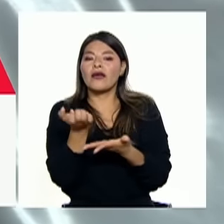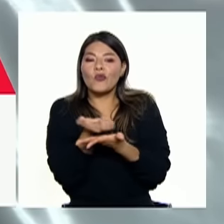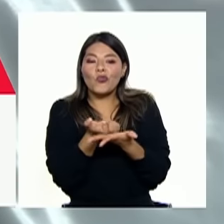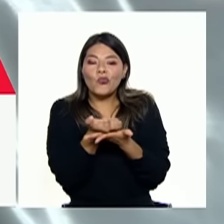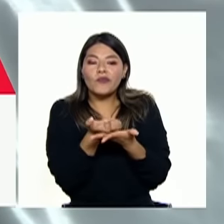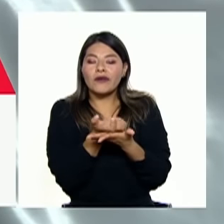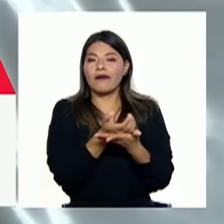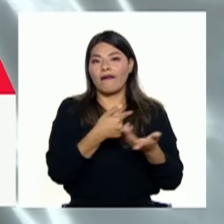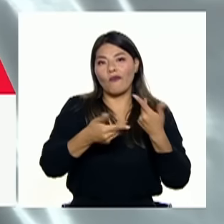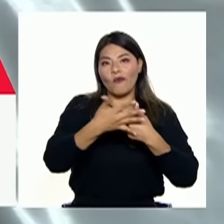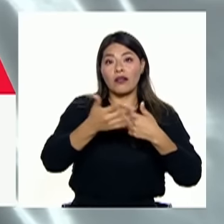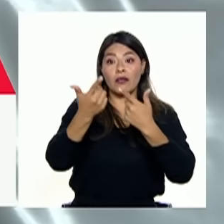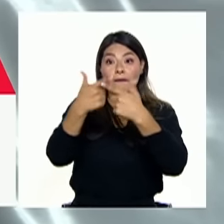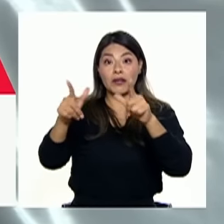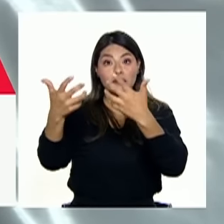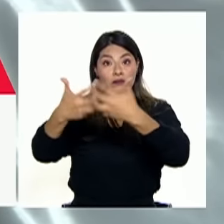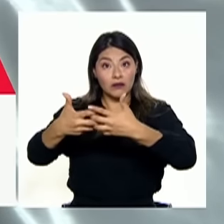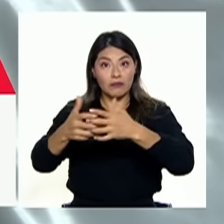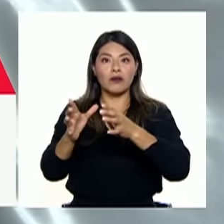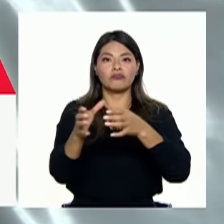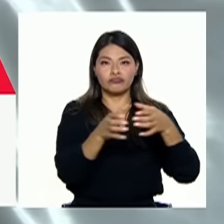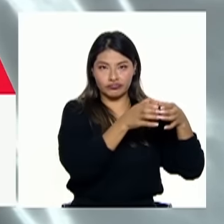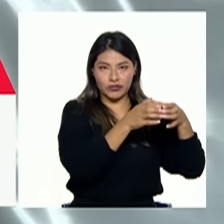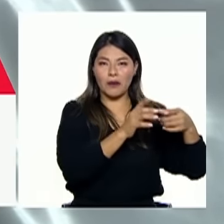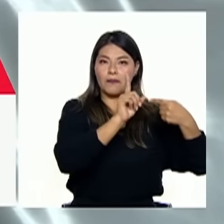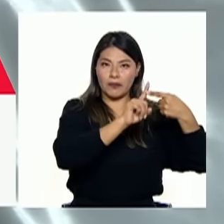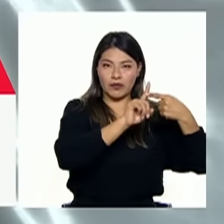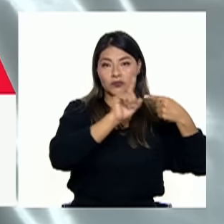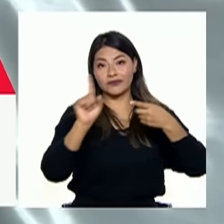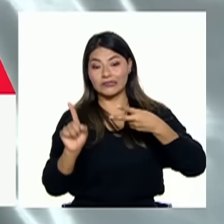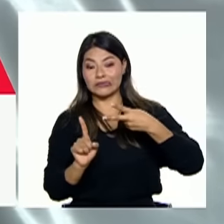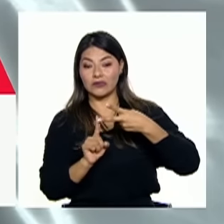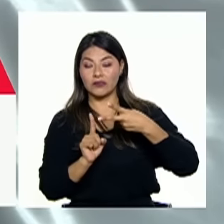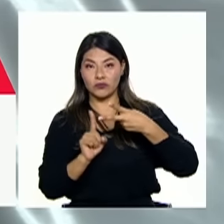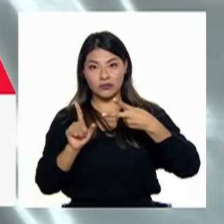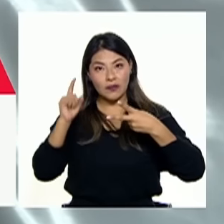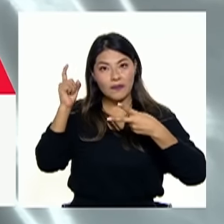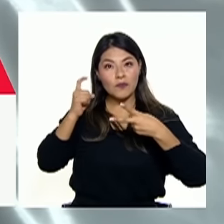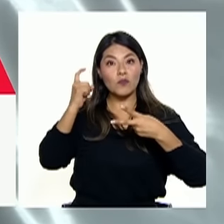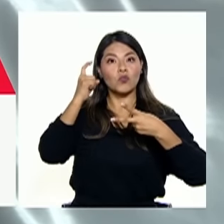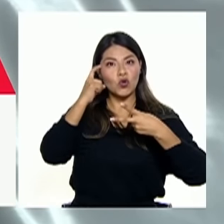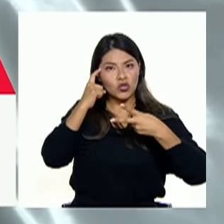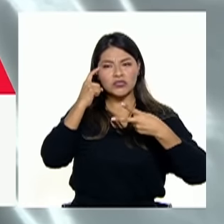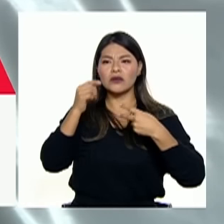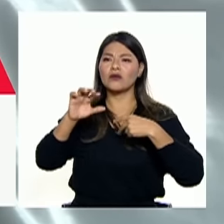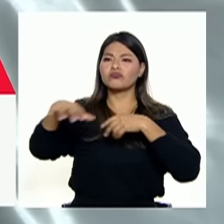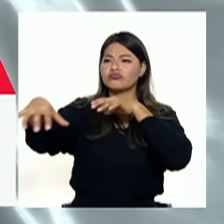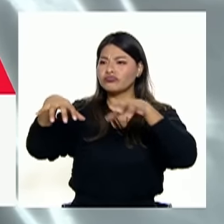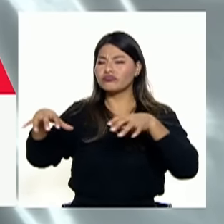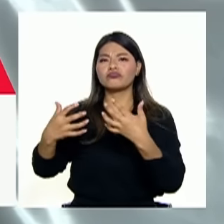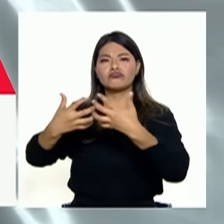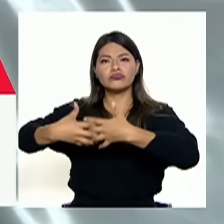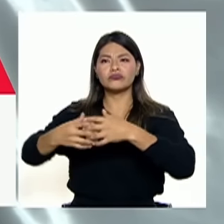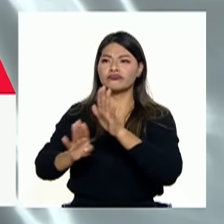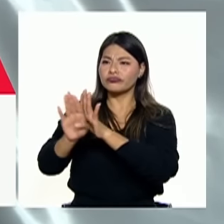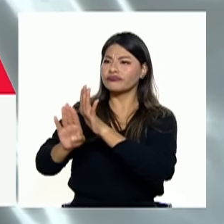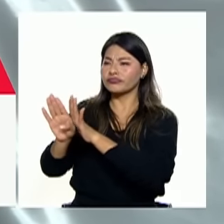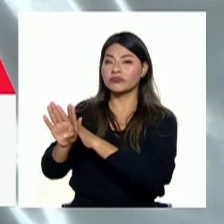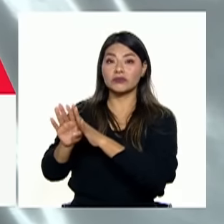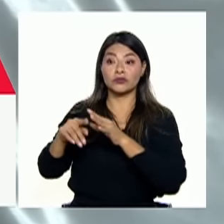libre empresa. Segundo, que desarrollamos políticas sectoriales de desarrollo industrial con